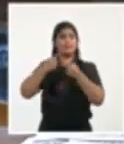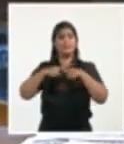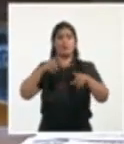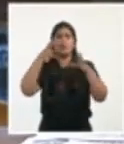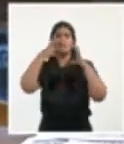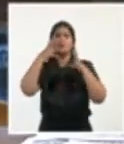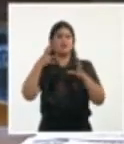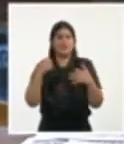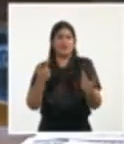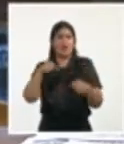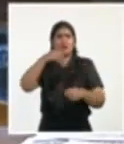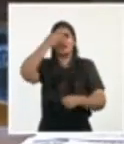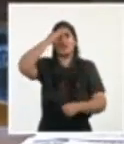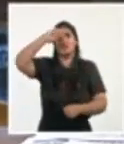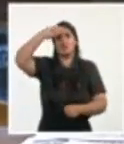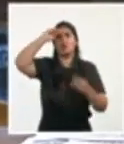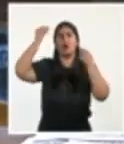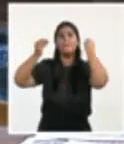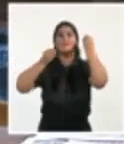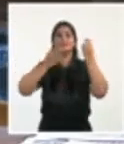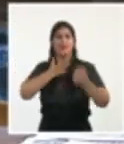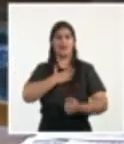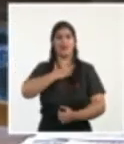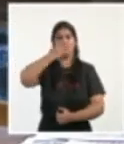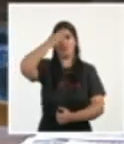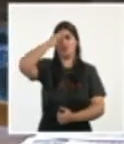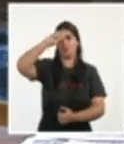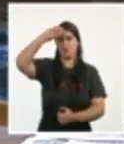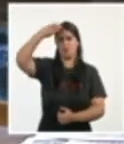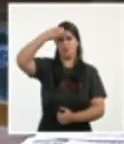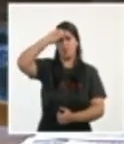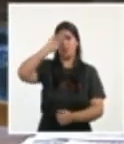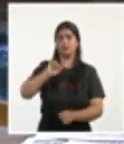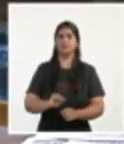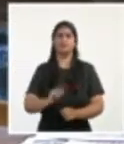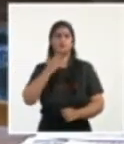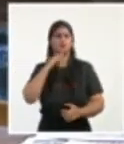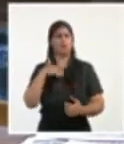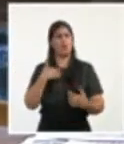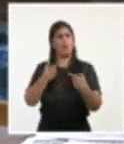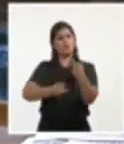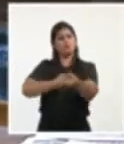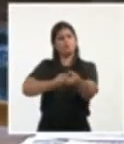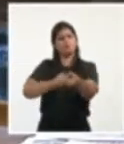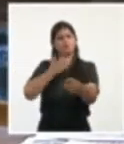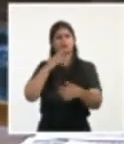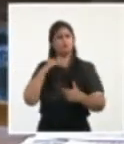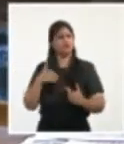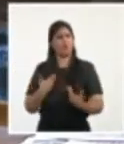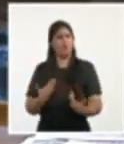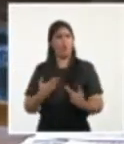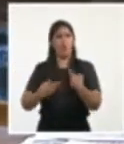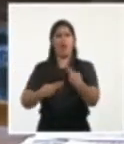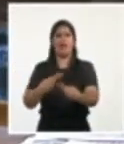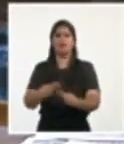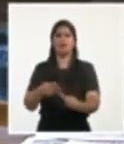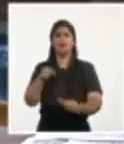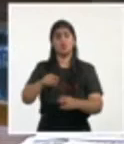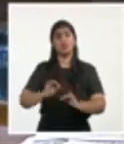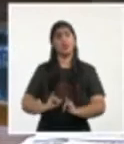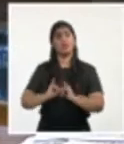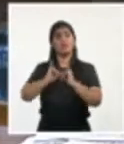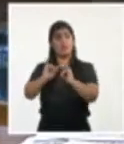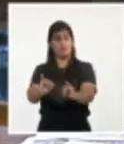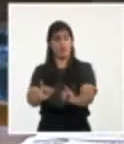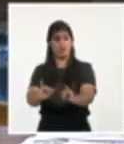que enfrentarlo. Yo creo que compartir algunos números con nuestro pueblo que nos ubique en qué momento